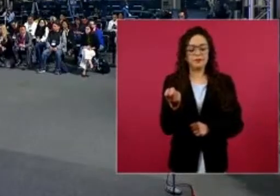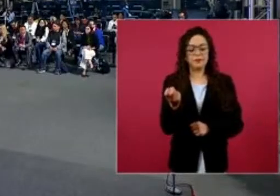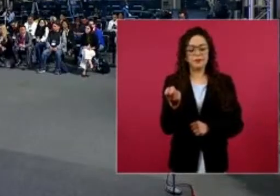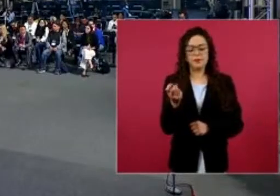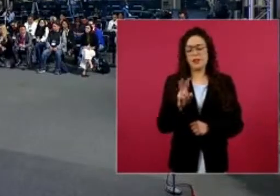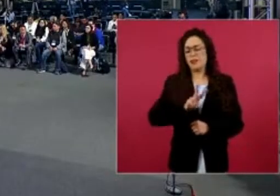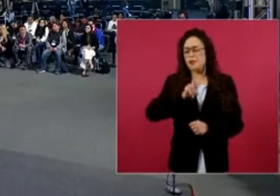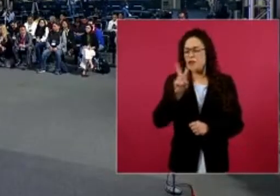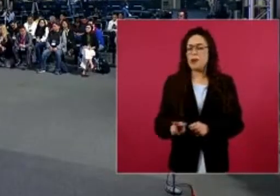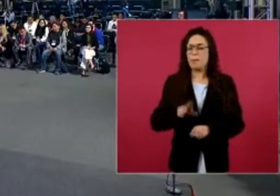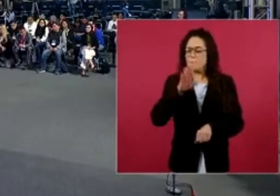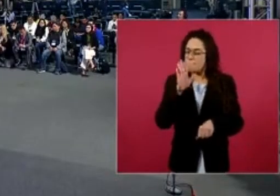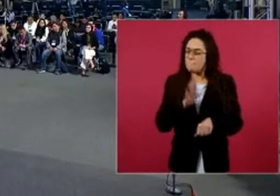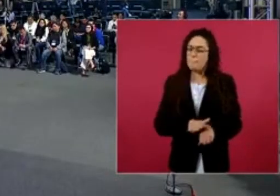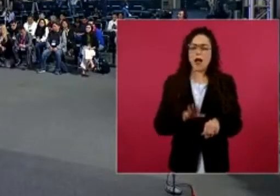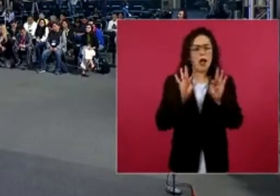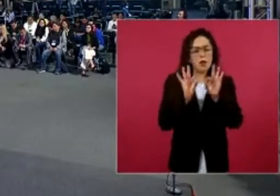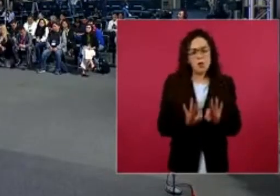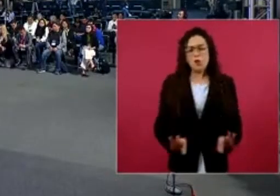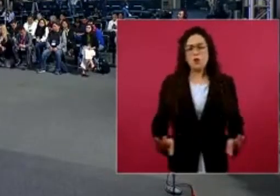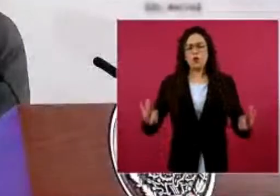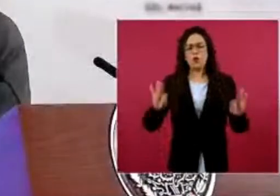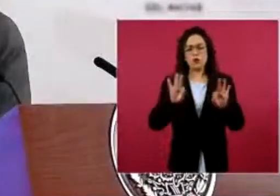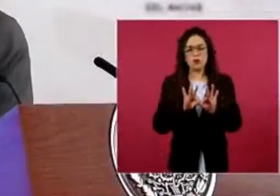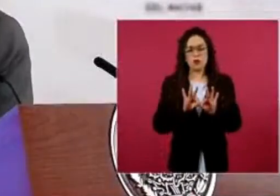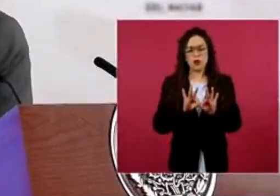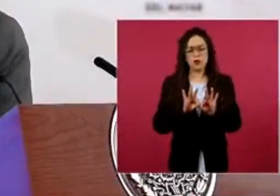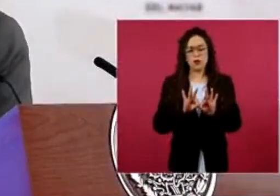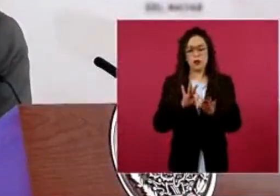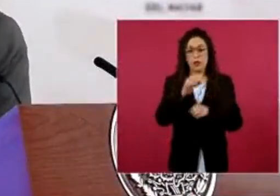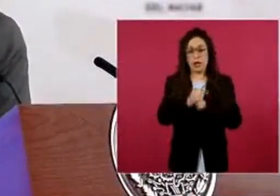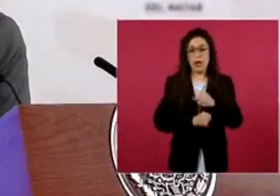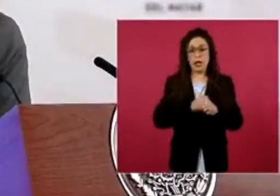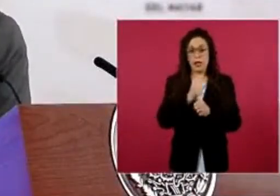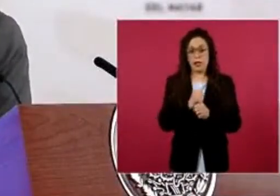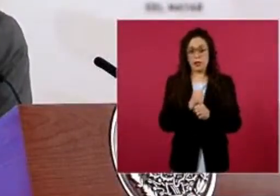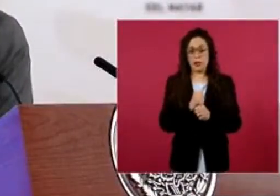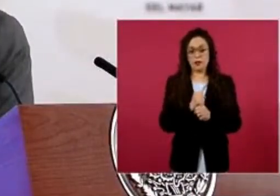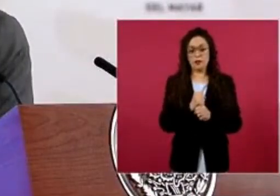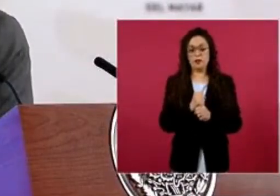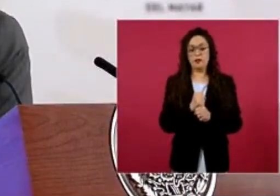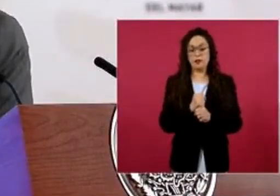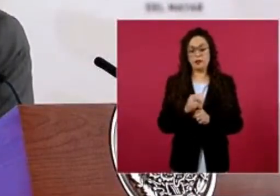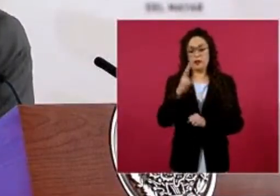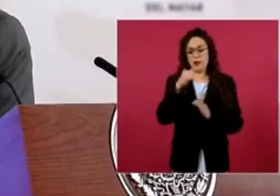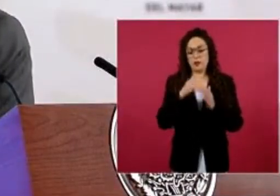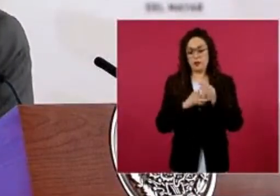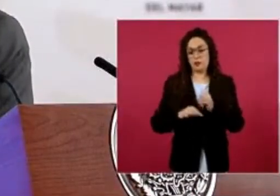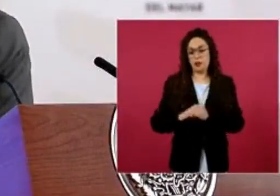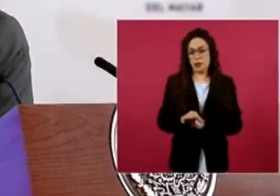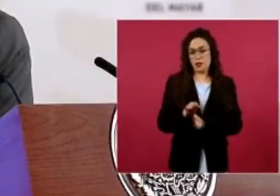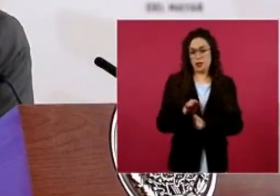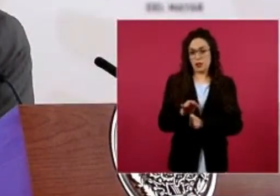importante, significativo, fue 19-20 por la pandemia.